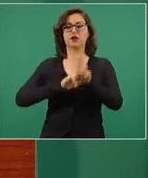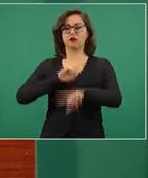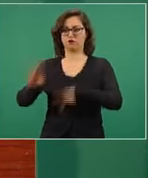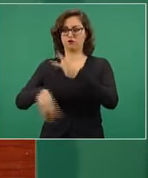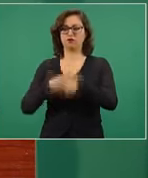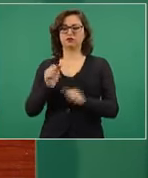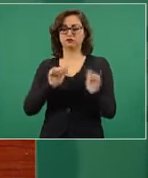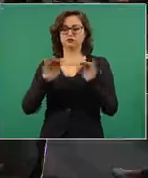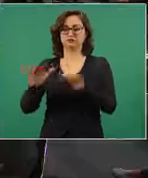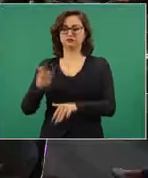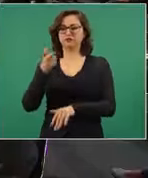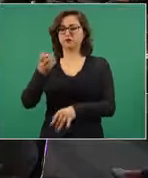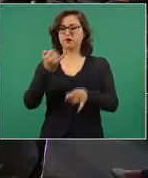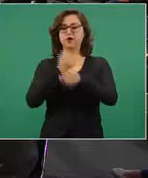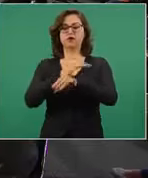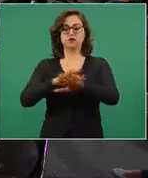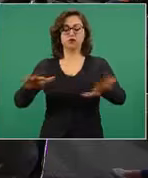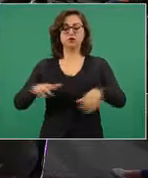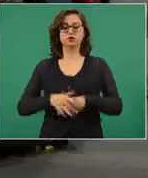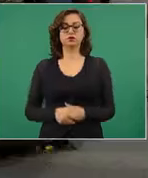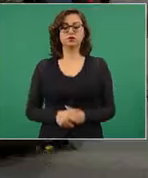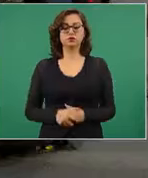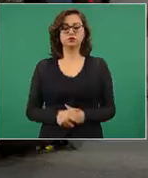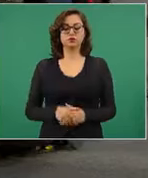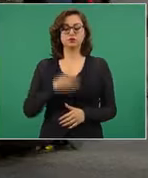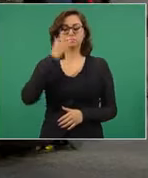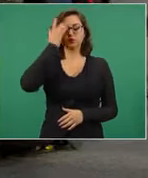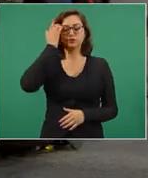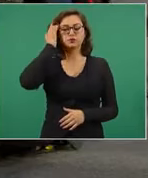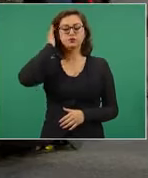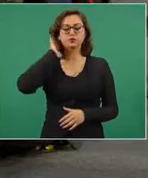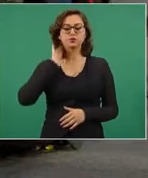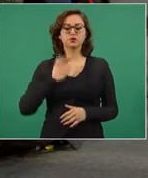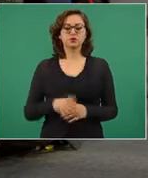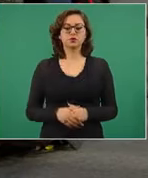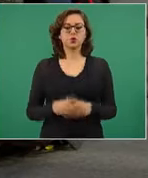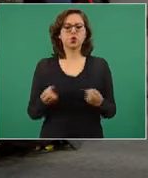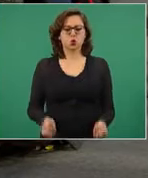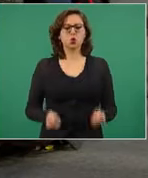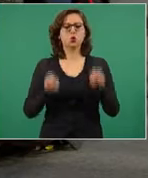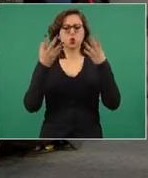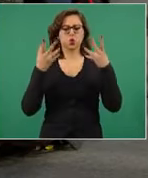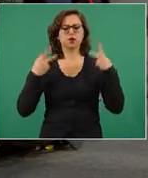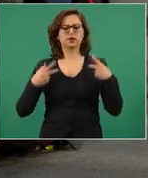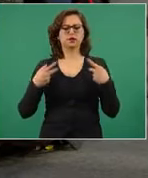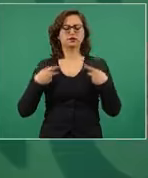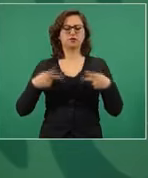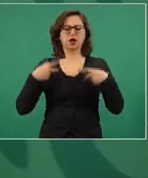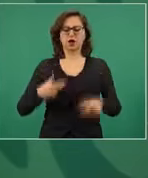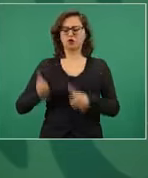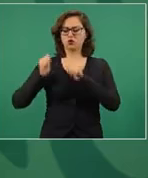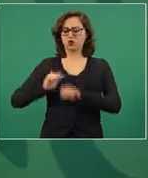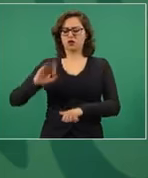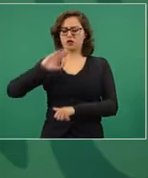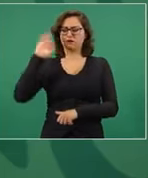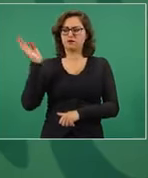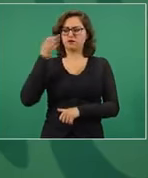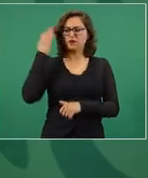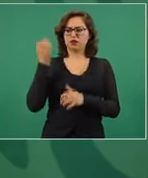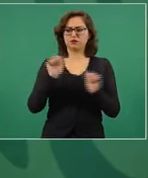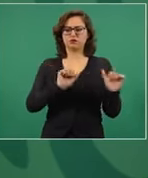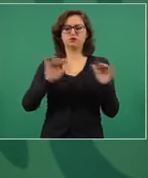puedo informar. ¿Cuántos elementos de las fuerzas federales se mantienen hasta este momento, secretaria? Le puedo pedir al secretario